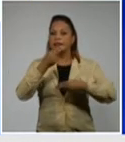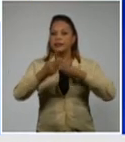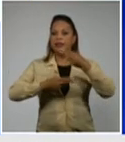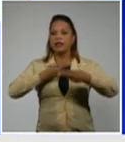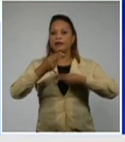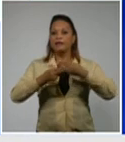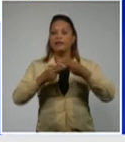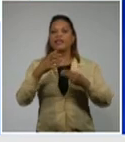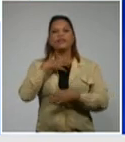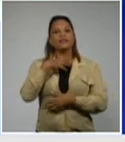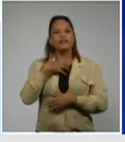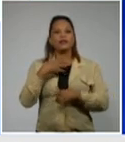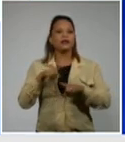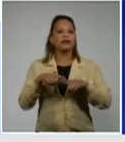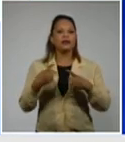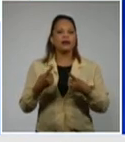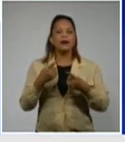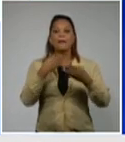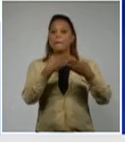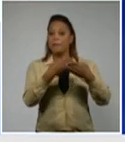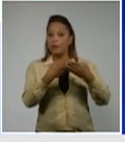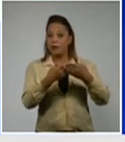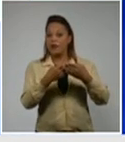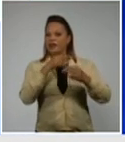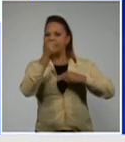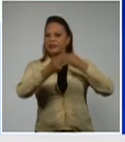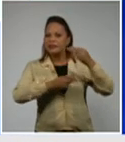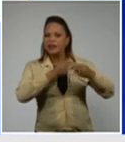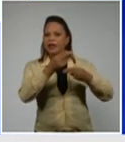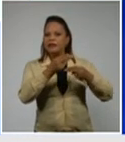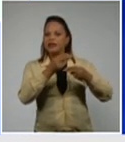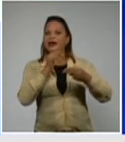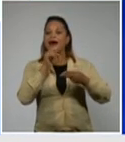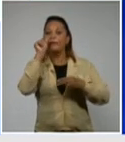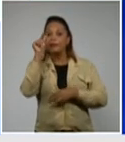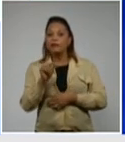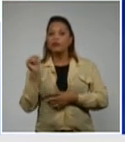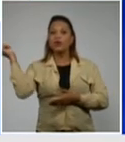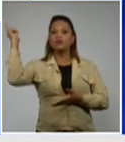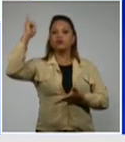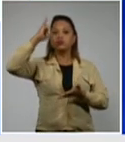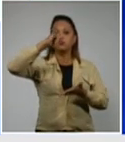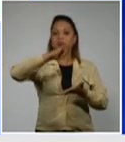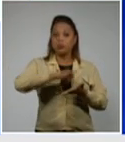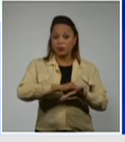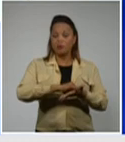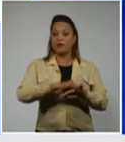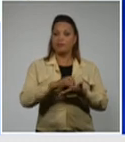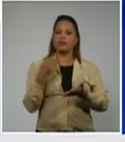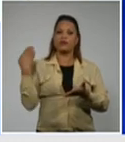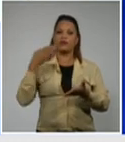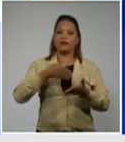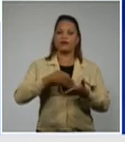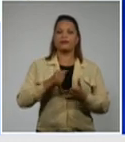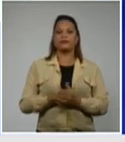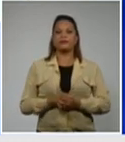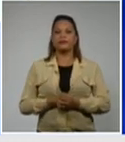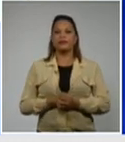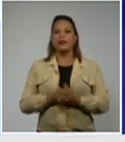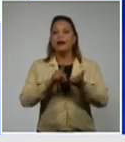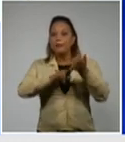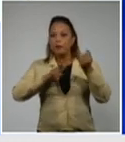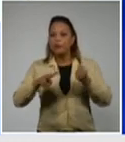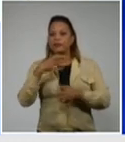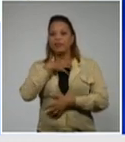tiene en cuenta las muestras que se toman a los viajeros cuando arriban a los aeropuertos. Estas provincias tienen